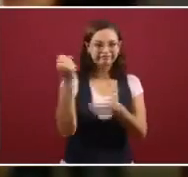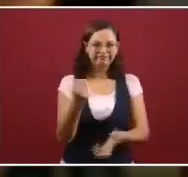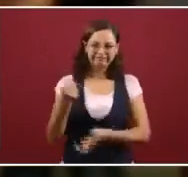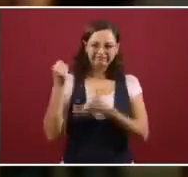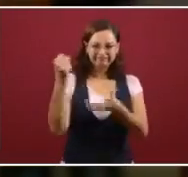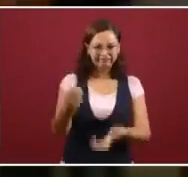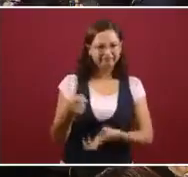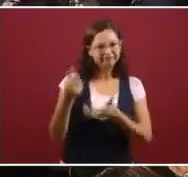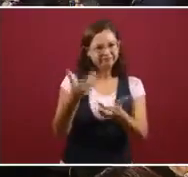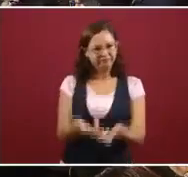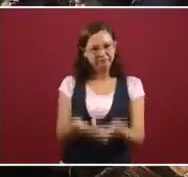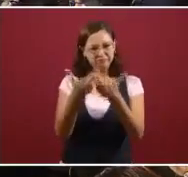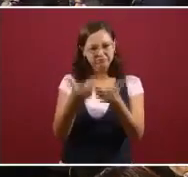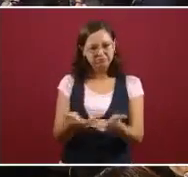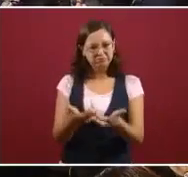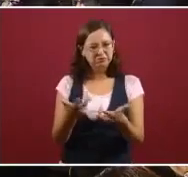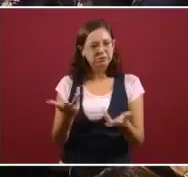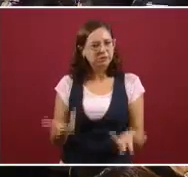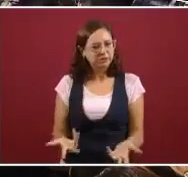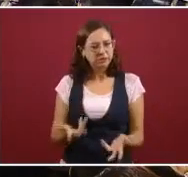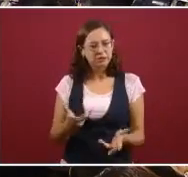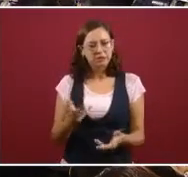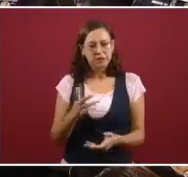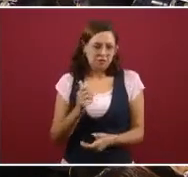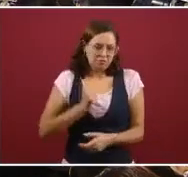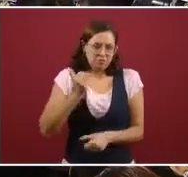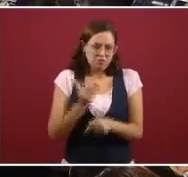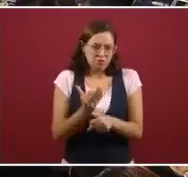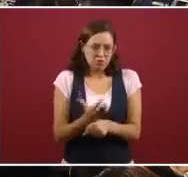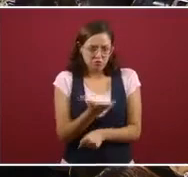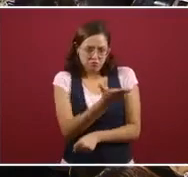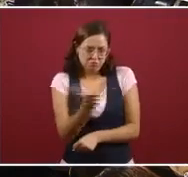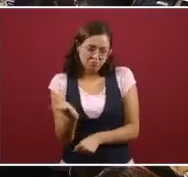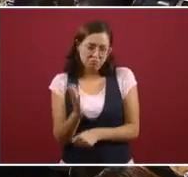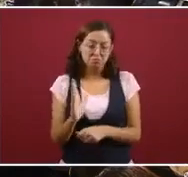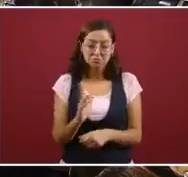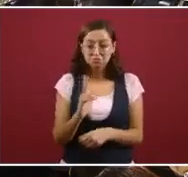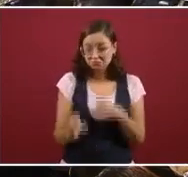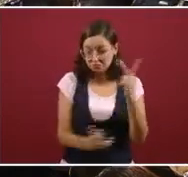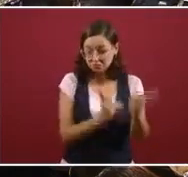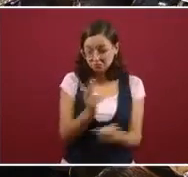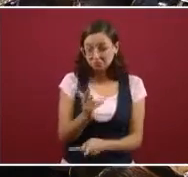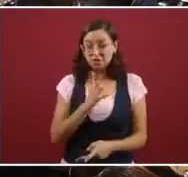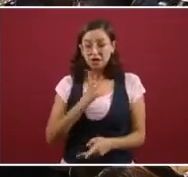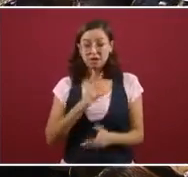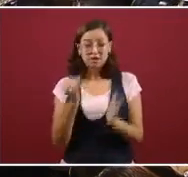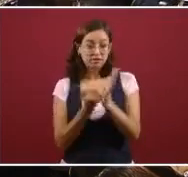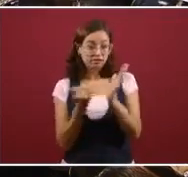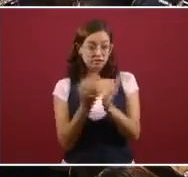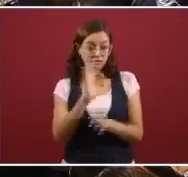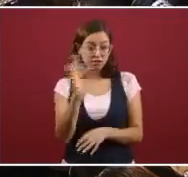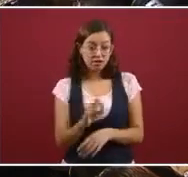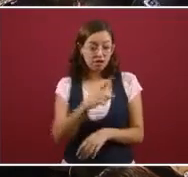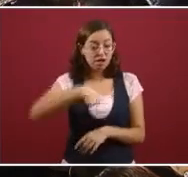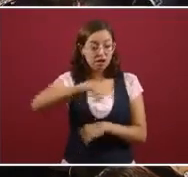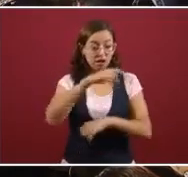preguntarle si ya tiene usted diseñado, ya tienen diseñado un paquete de incentivos fiscales para los